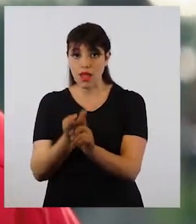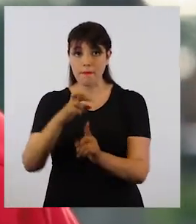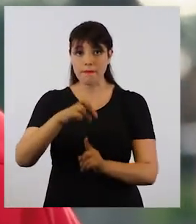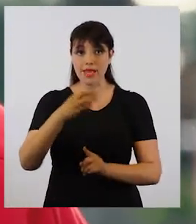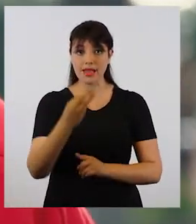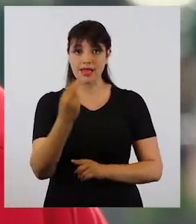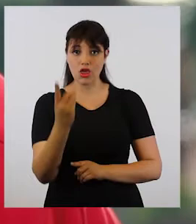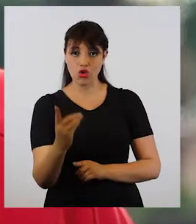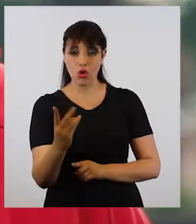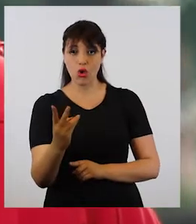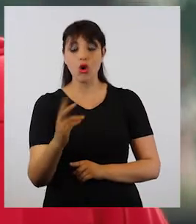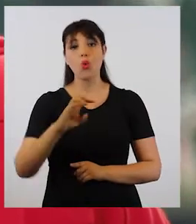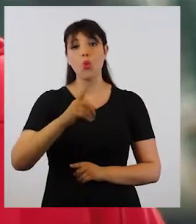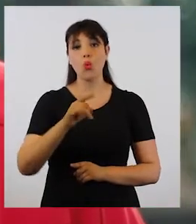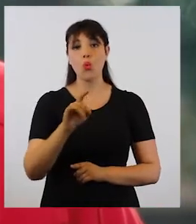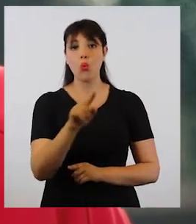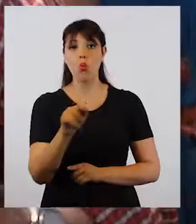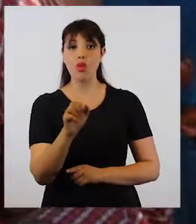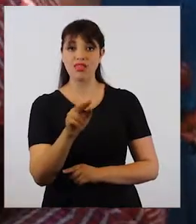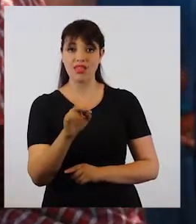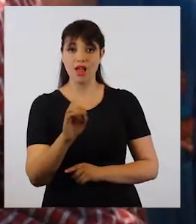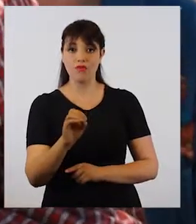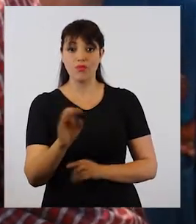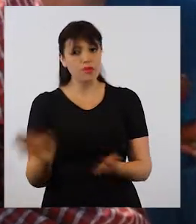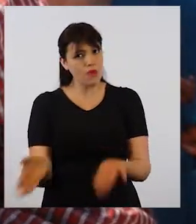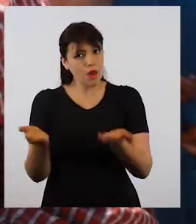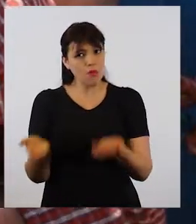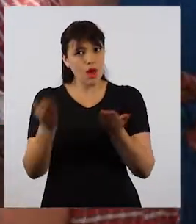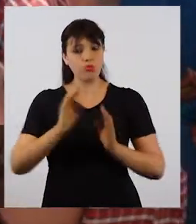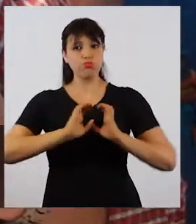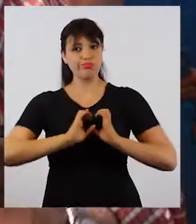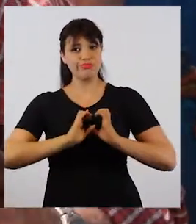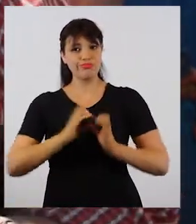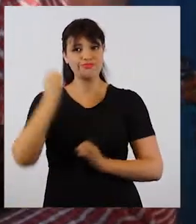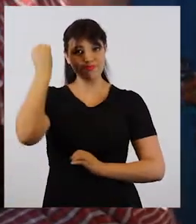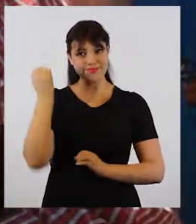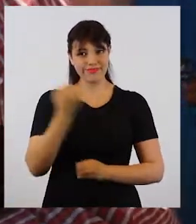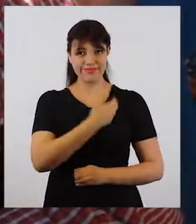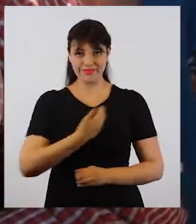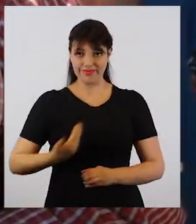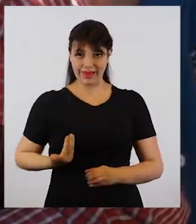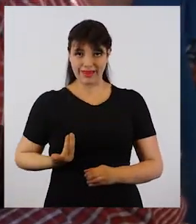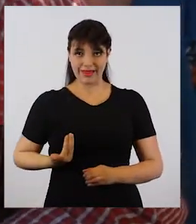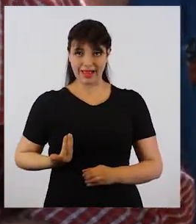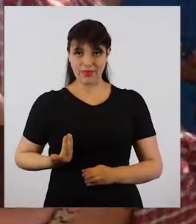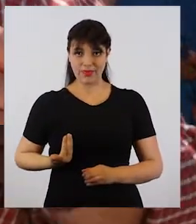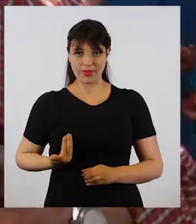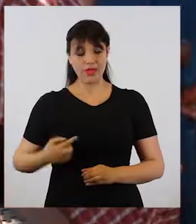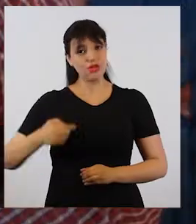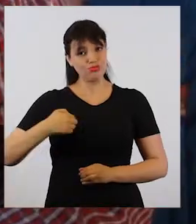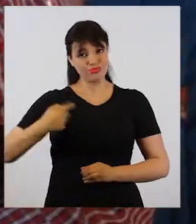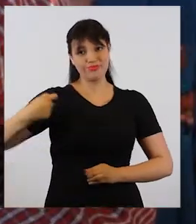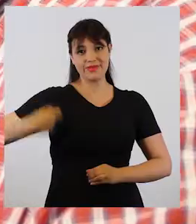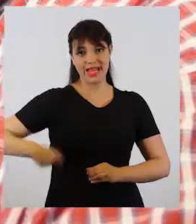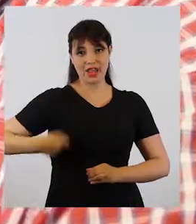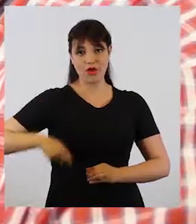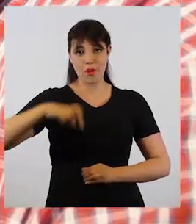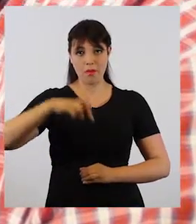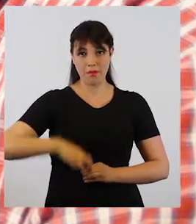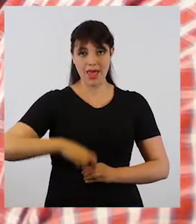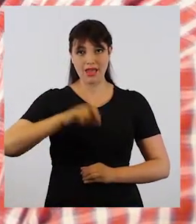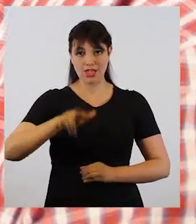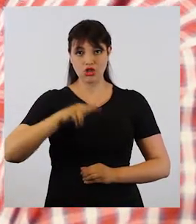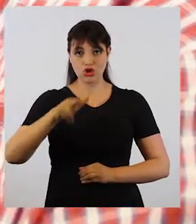32 gustavo hasbún y arriba los corazones sebastián piñera presidente durado sanador de